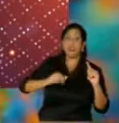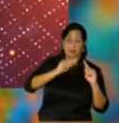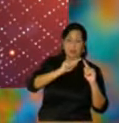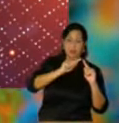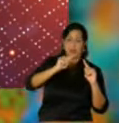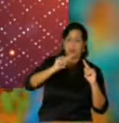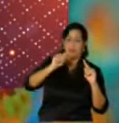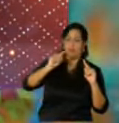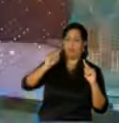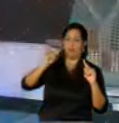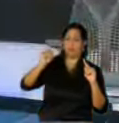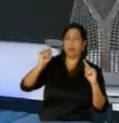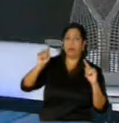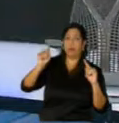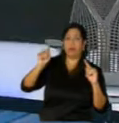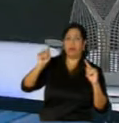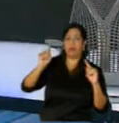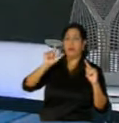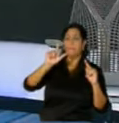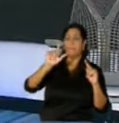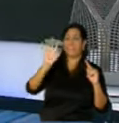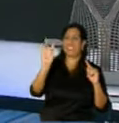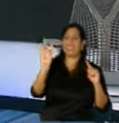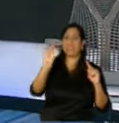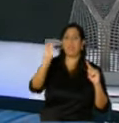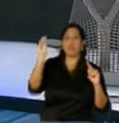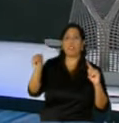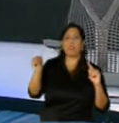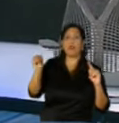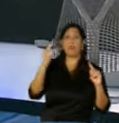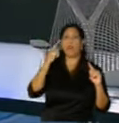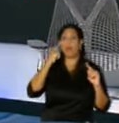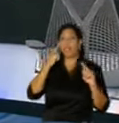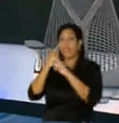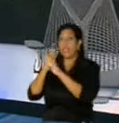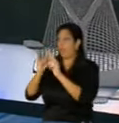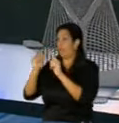etapa de la curva, 27%. Miren el crecimiento